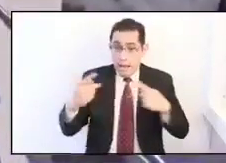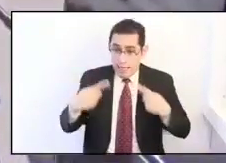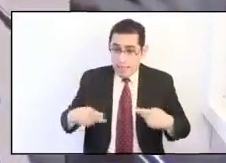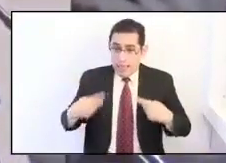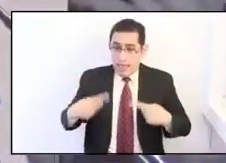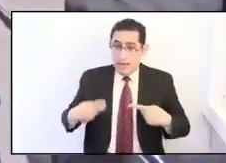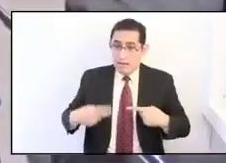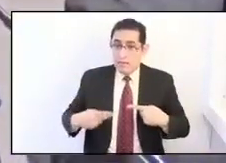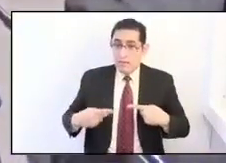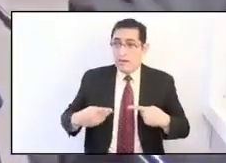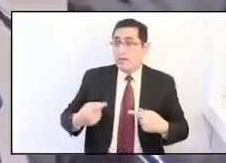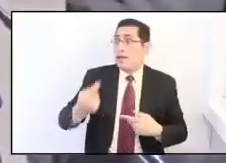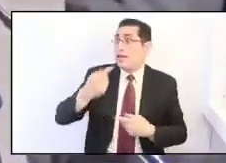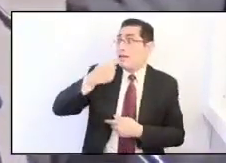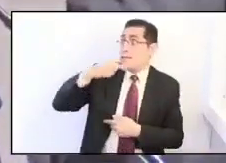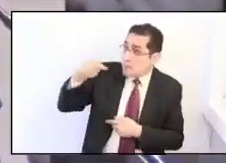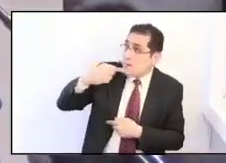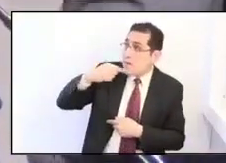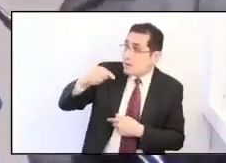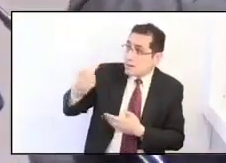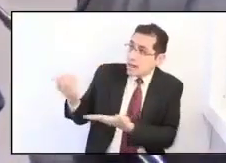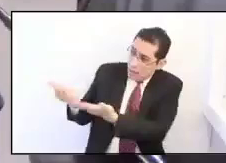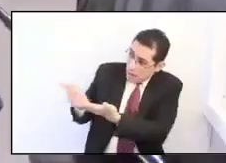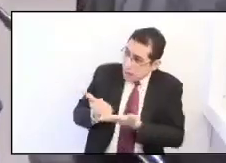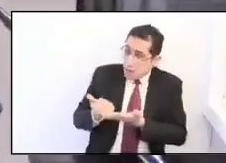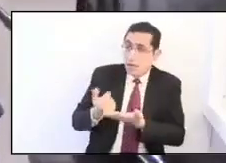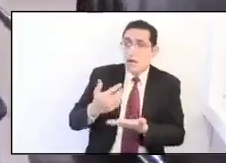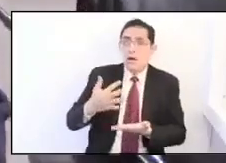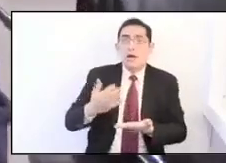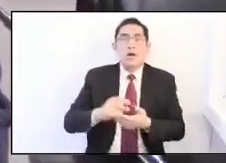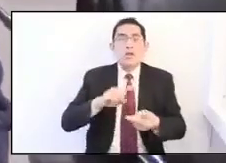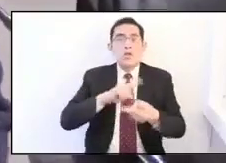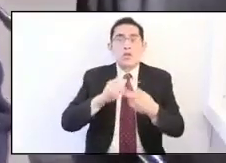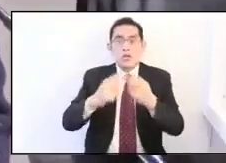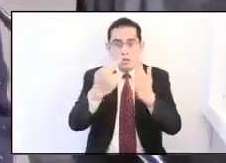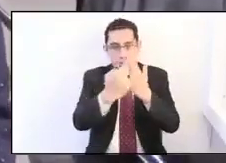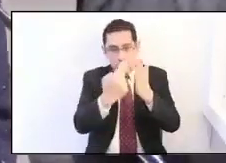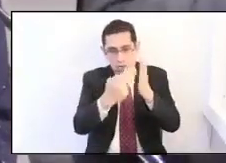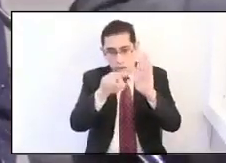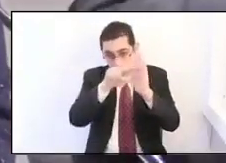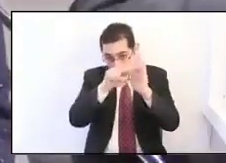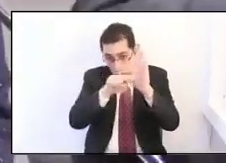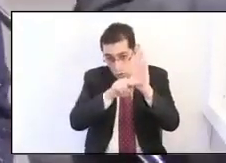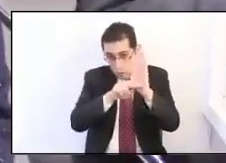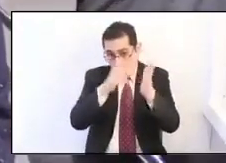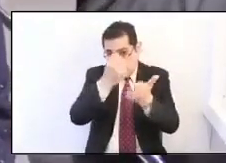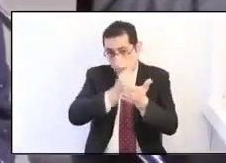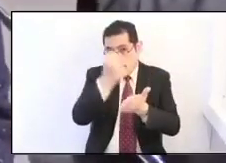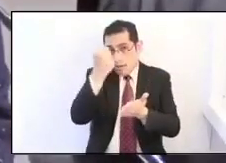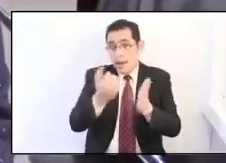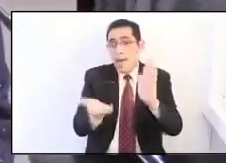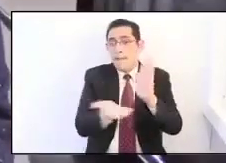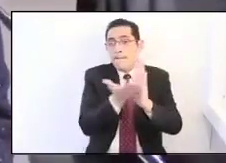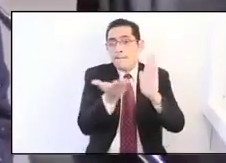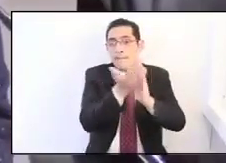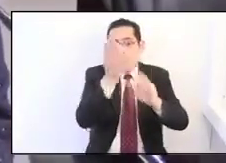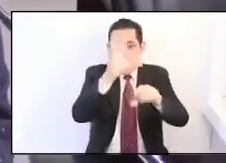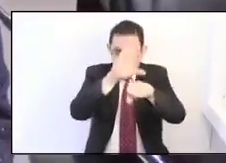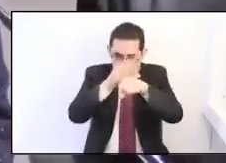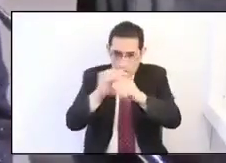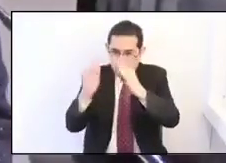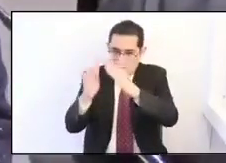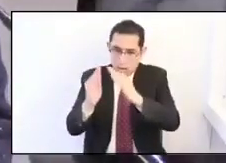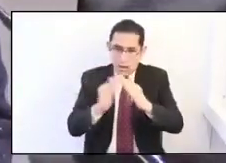esta temática. 2. Aprobar normas que permitan la construcción de viviendas, respetando siempre el